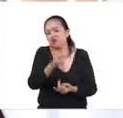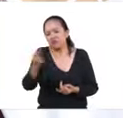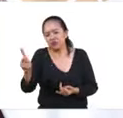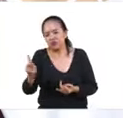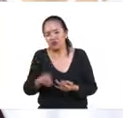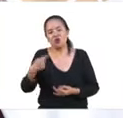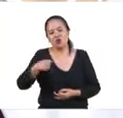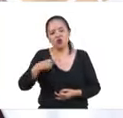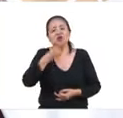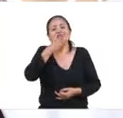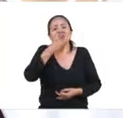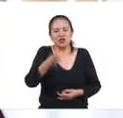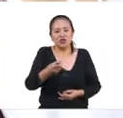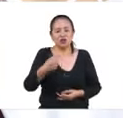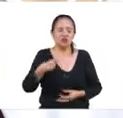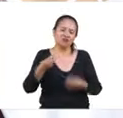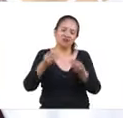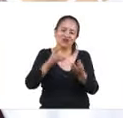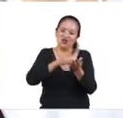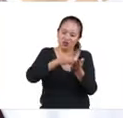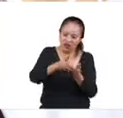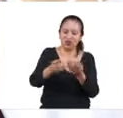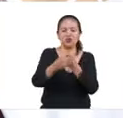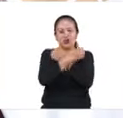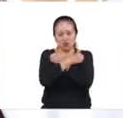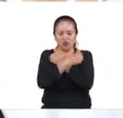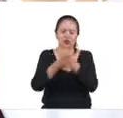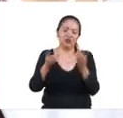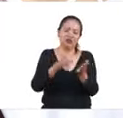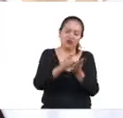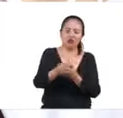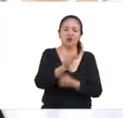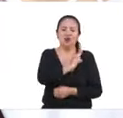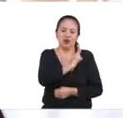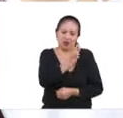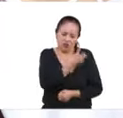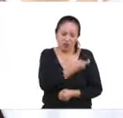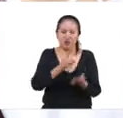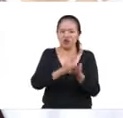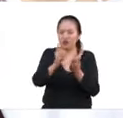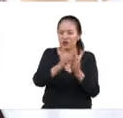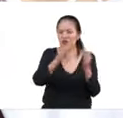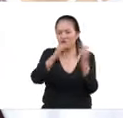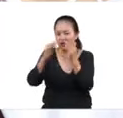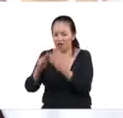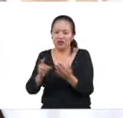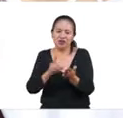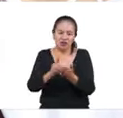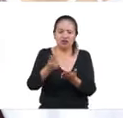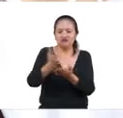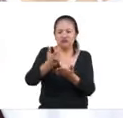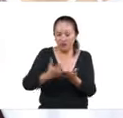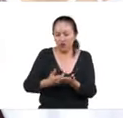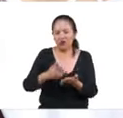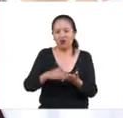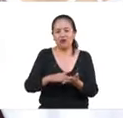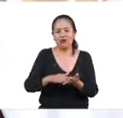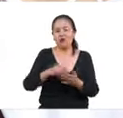que yo siempre hablo, que son los grandes derechos, el derecho a la educación, a la salud, a la vivienda, a un salario digno, un empleo